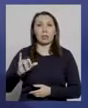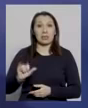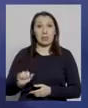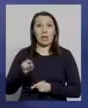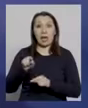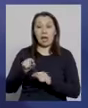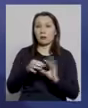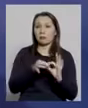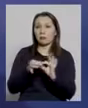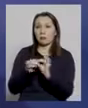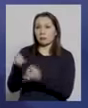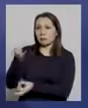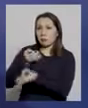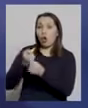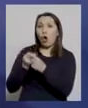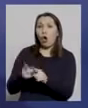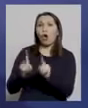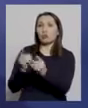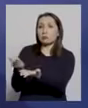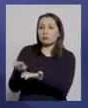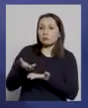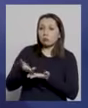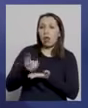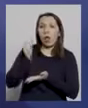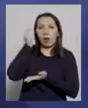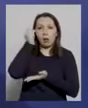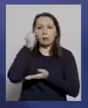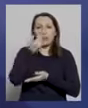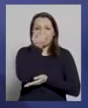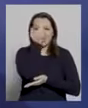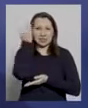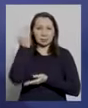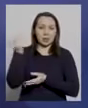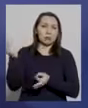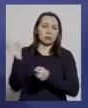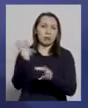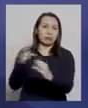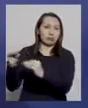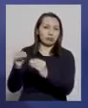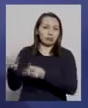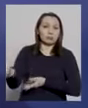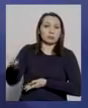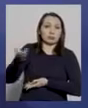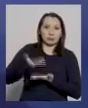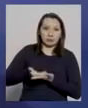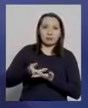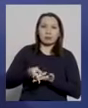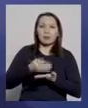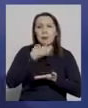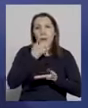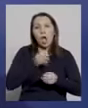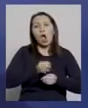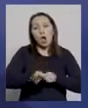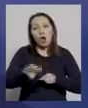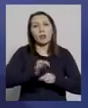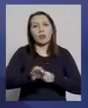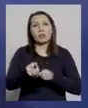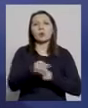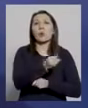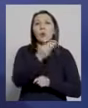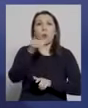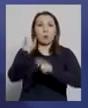de él vamos a acoger otras sugerencias de grupos de expertos, en el sentido de que, con respecto al número